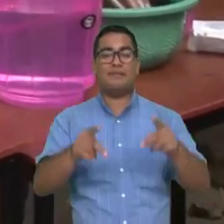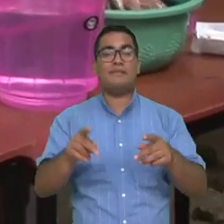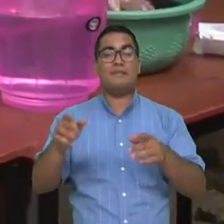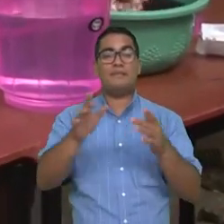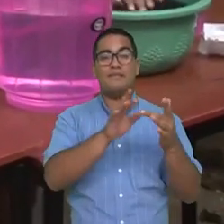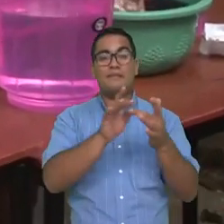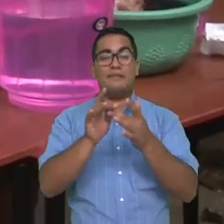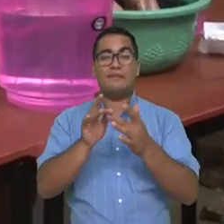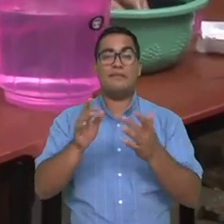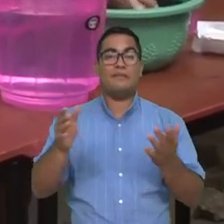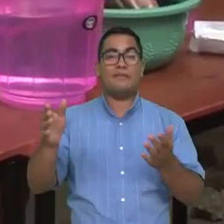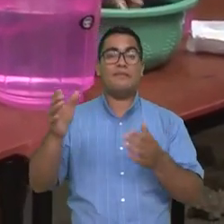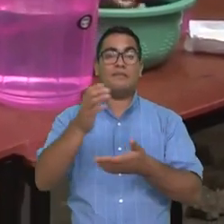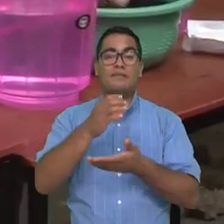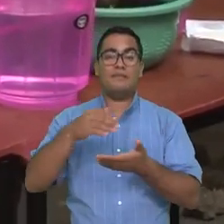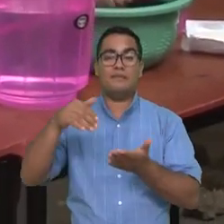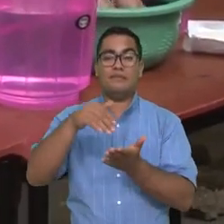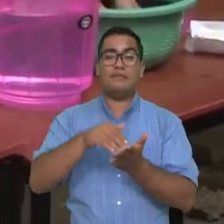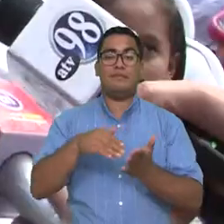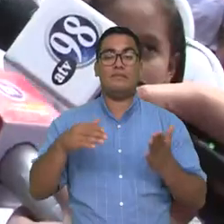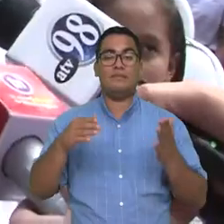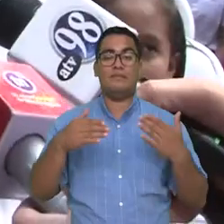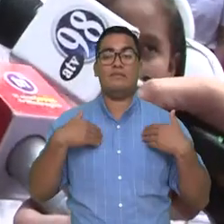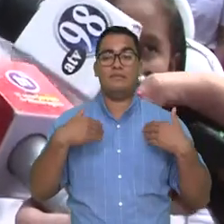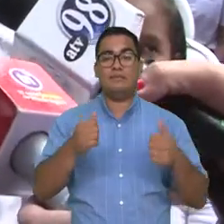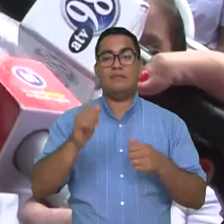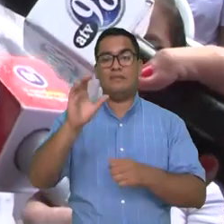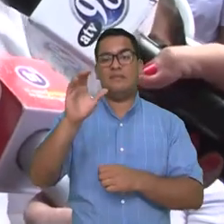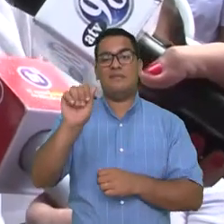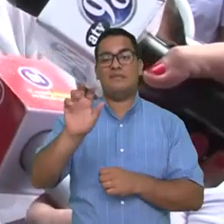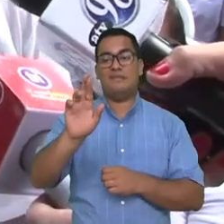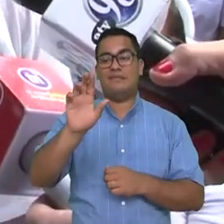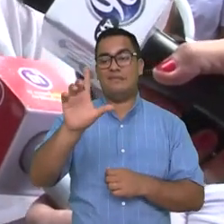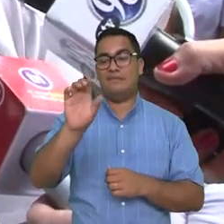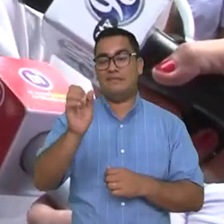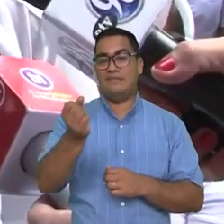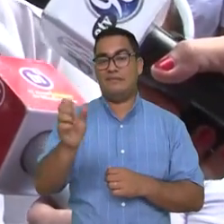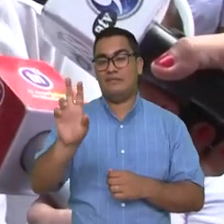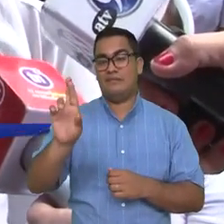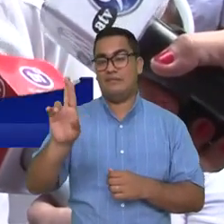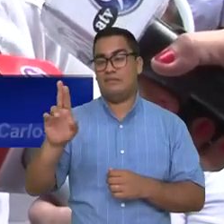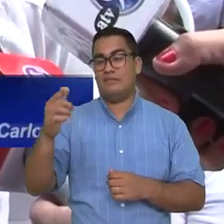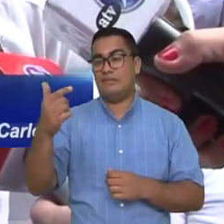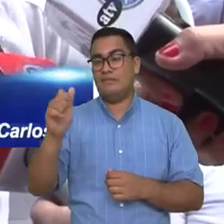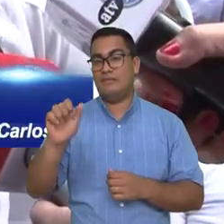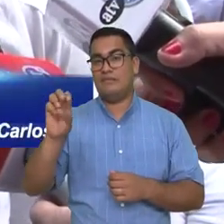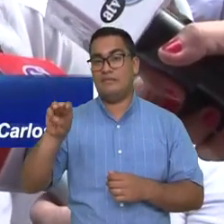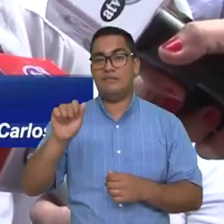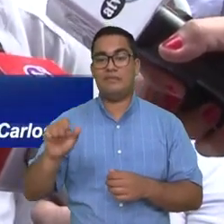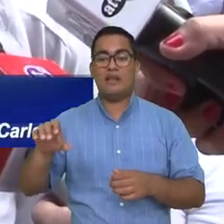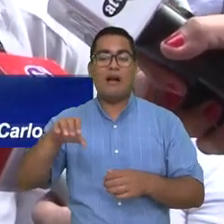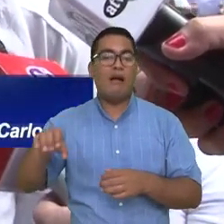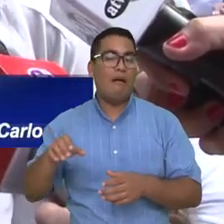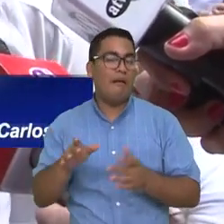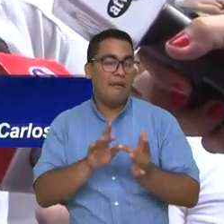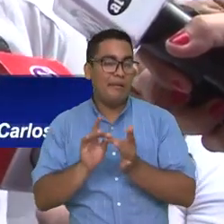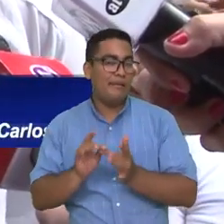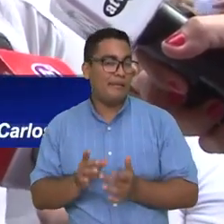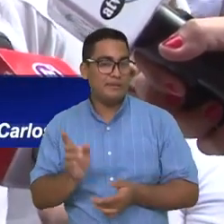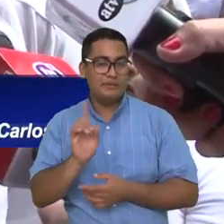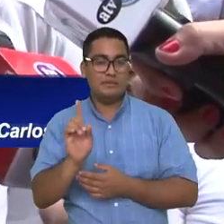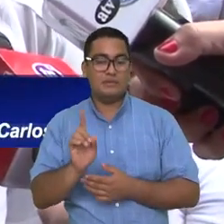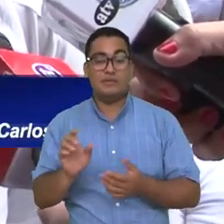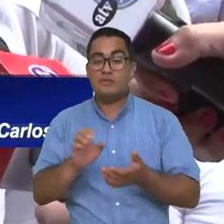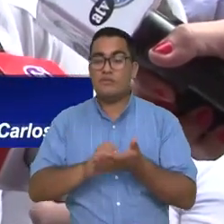Salud Carlos Rugama. No tenemos un jabón especial, puede ser cualquier tipo de jabón que